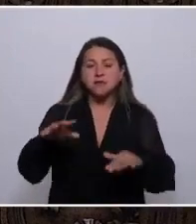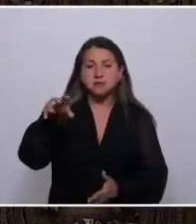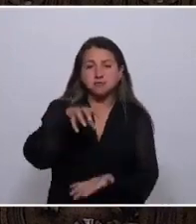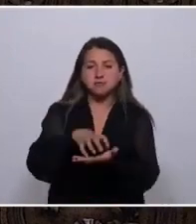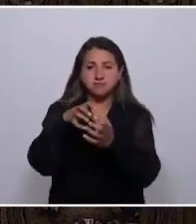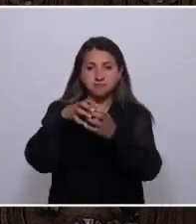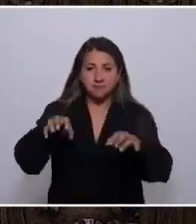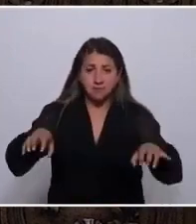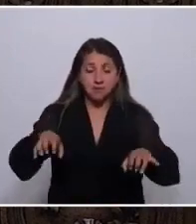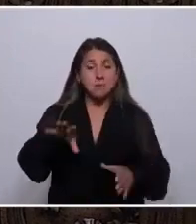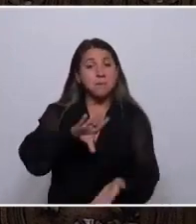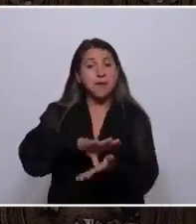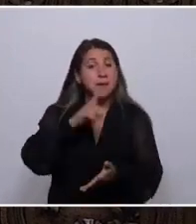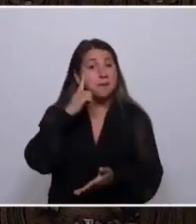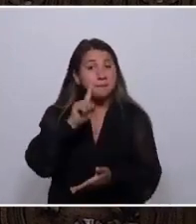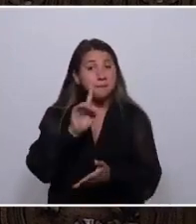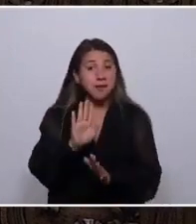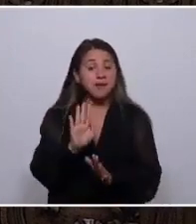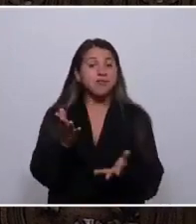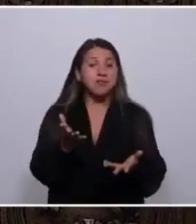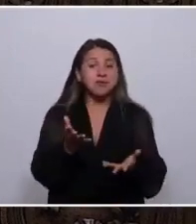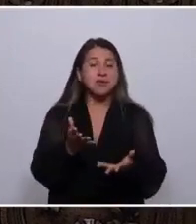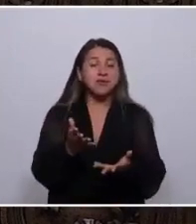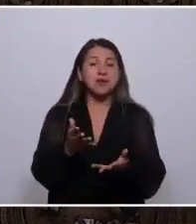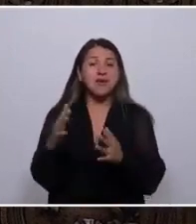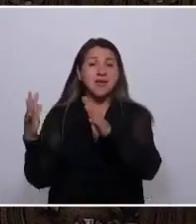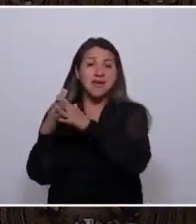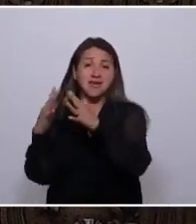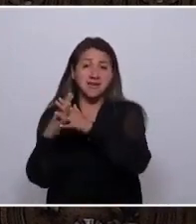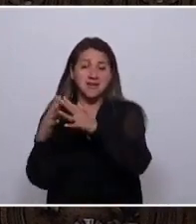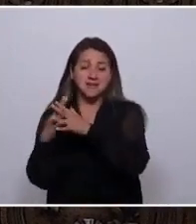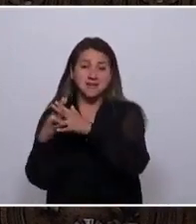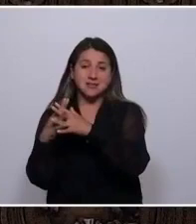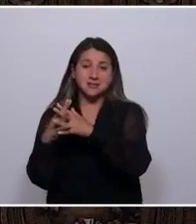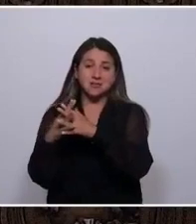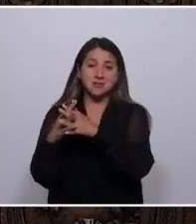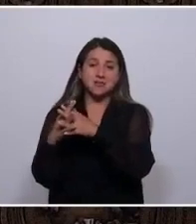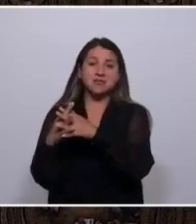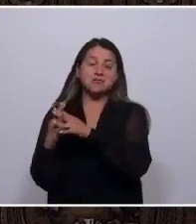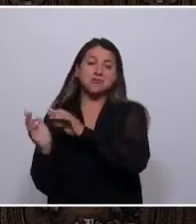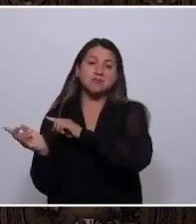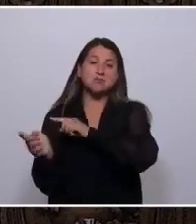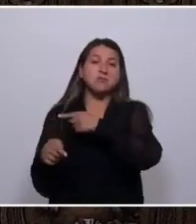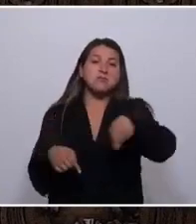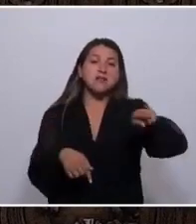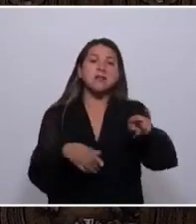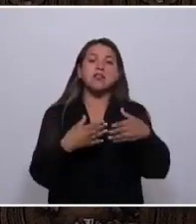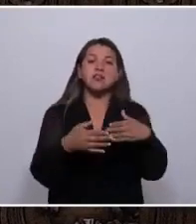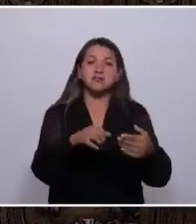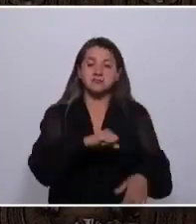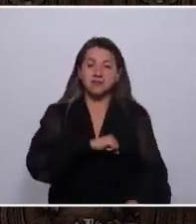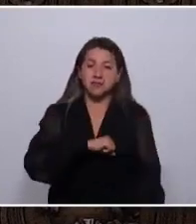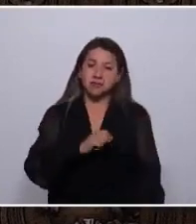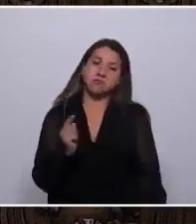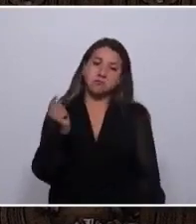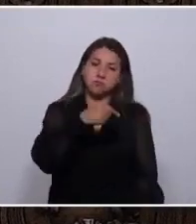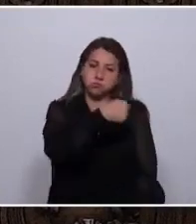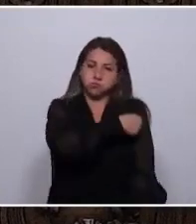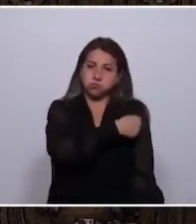país, pero que terminó siendo aplastado por las armas del ejército enviado desde Santiago, que había sido previamente derrotado en Los